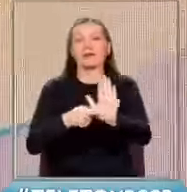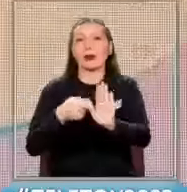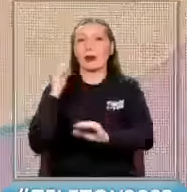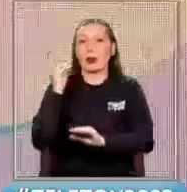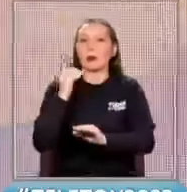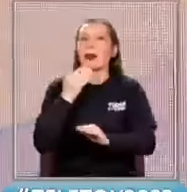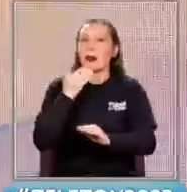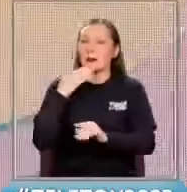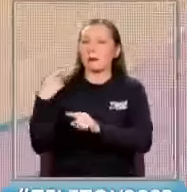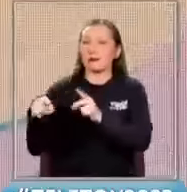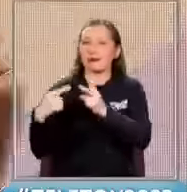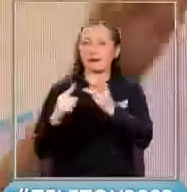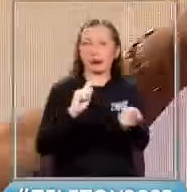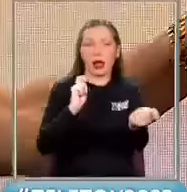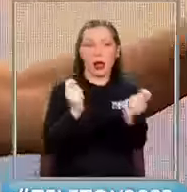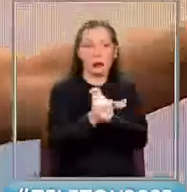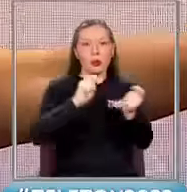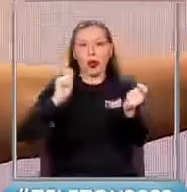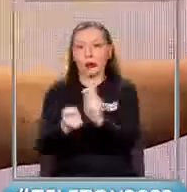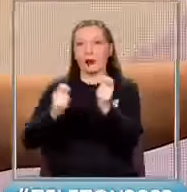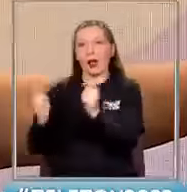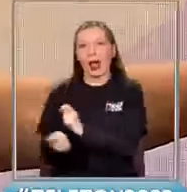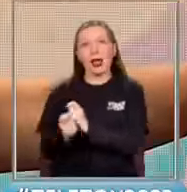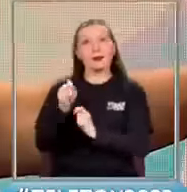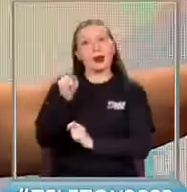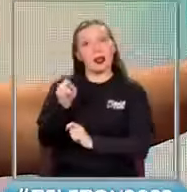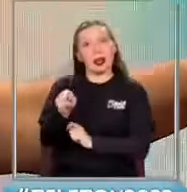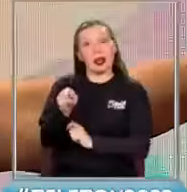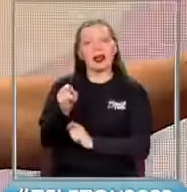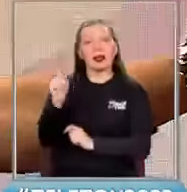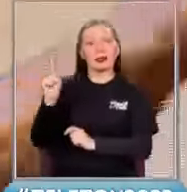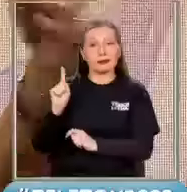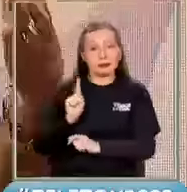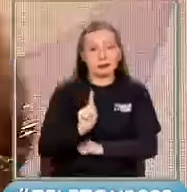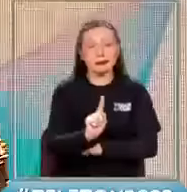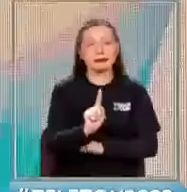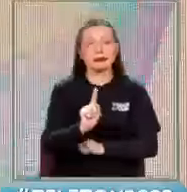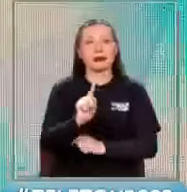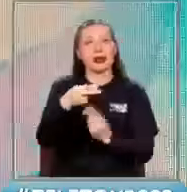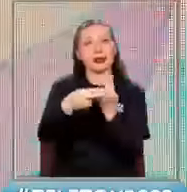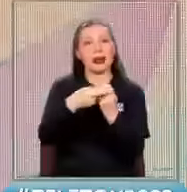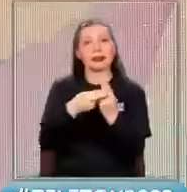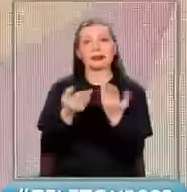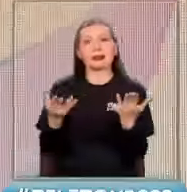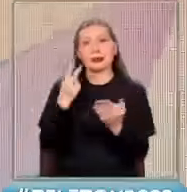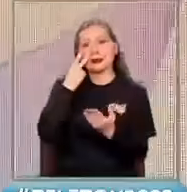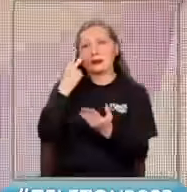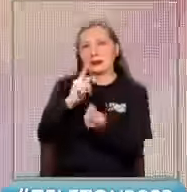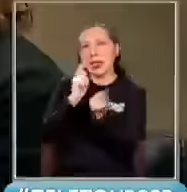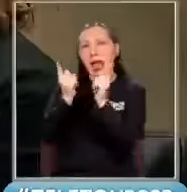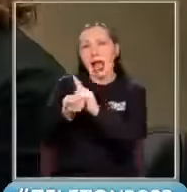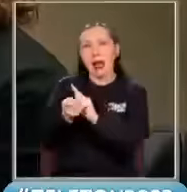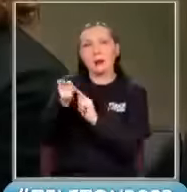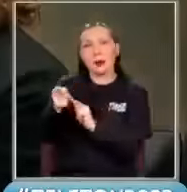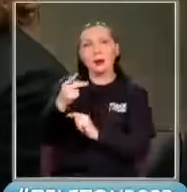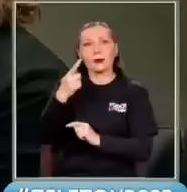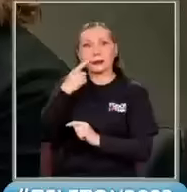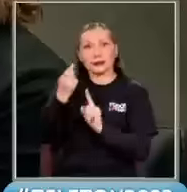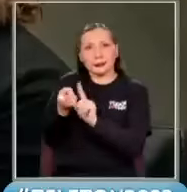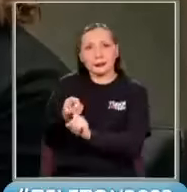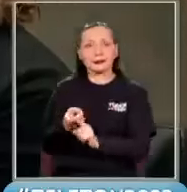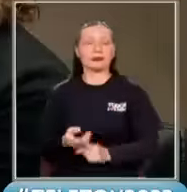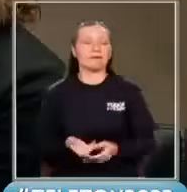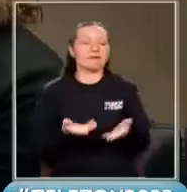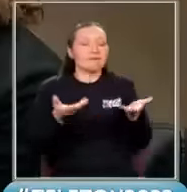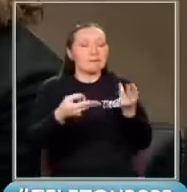han generado tantos cambios. Pero desde que él está dentro de Teletón, ¿qué cambios has visto tú, Vanessa, en él? O sea,